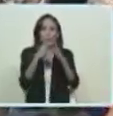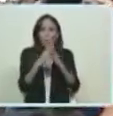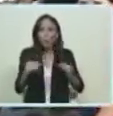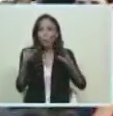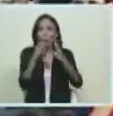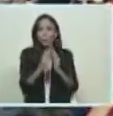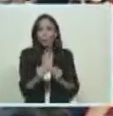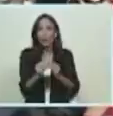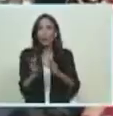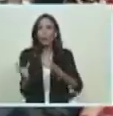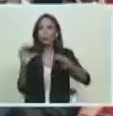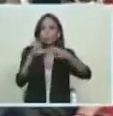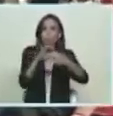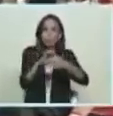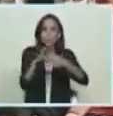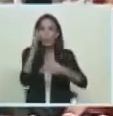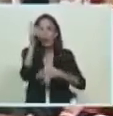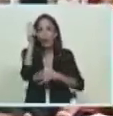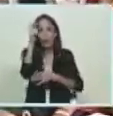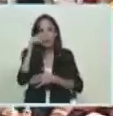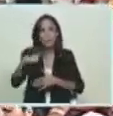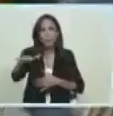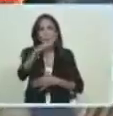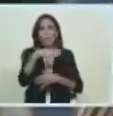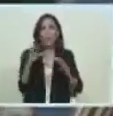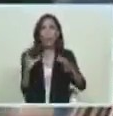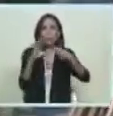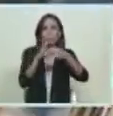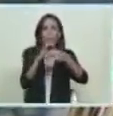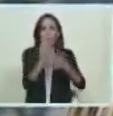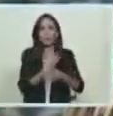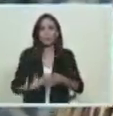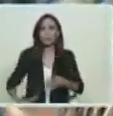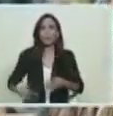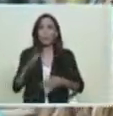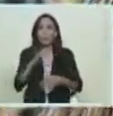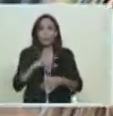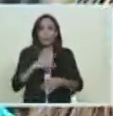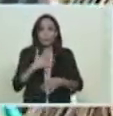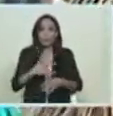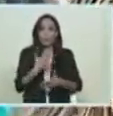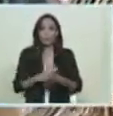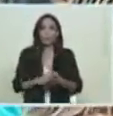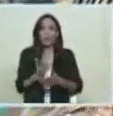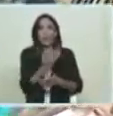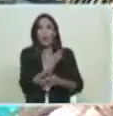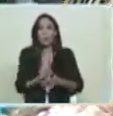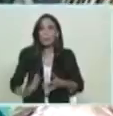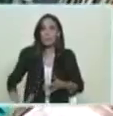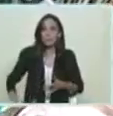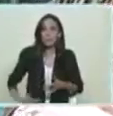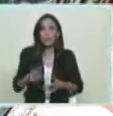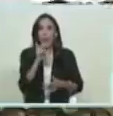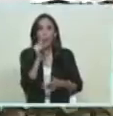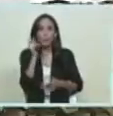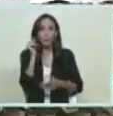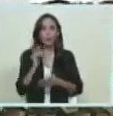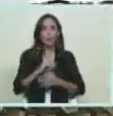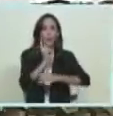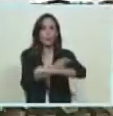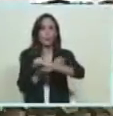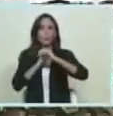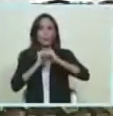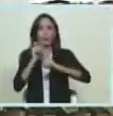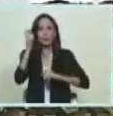presidente. Ustedes tienen que sentirse presidentes y presidentas. Tienen que asumir el poder del